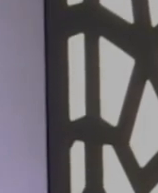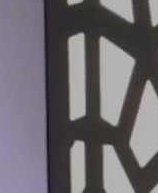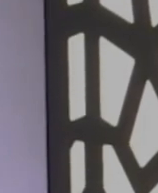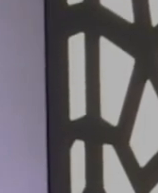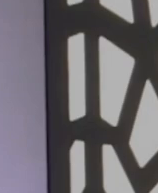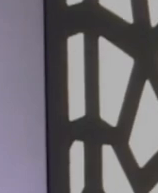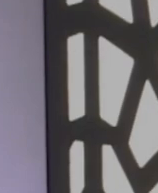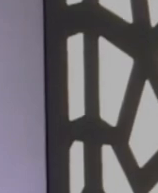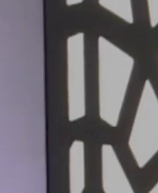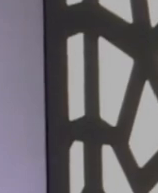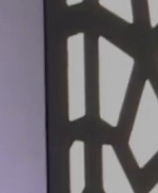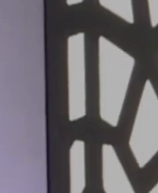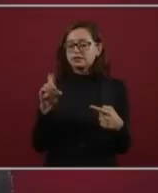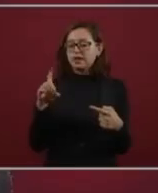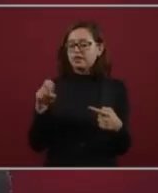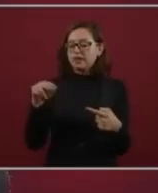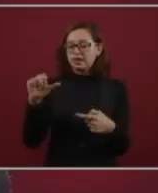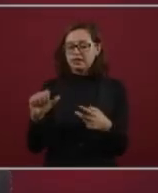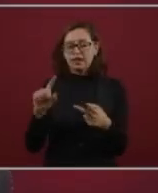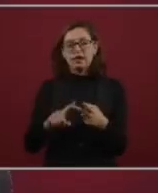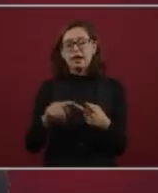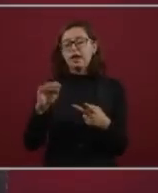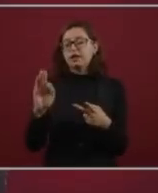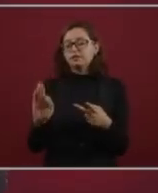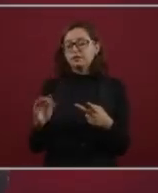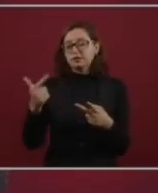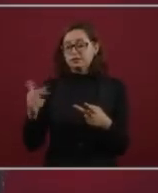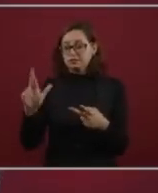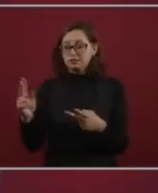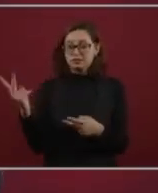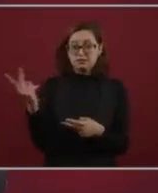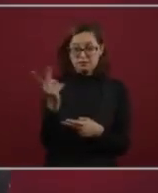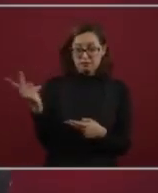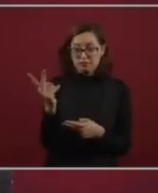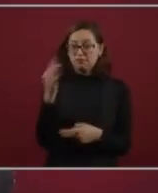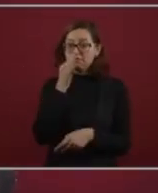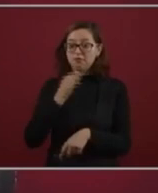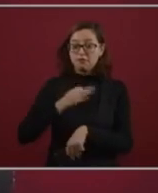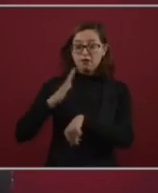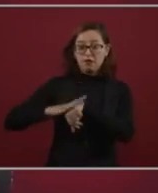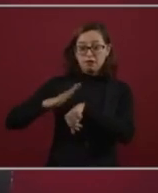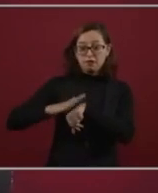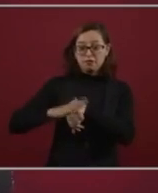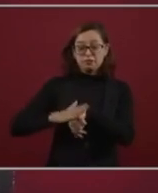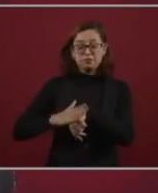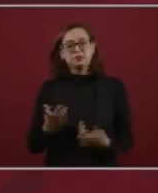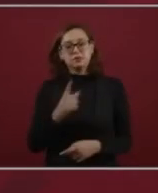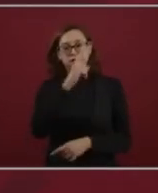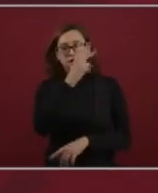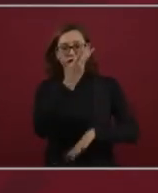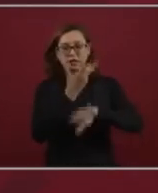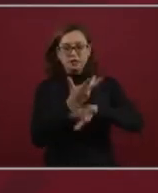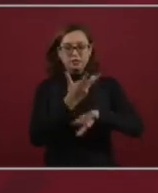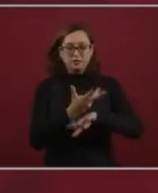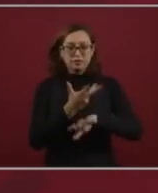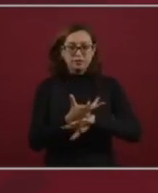sede del Mundial a proteger a los connacionales. ¡Qué curioso! La gente solo ve en ocasiones lo que los medios señalan, pero hay muchas